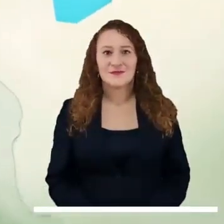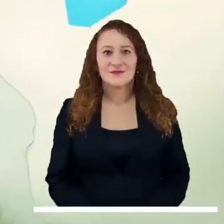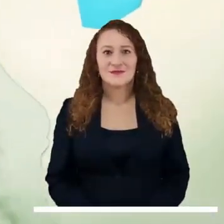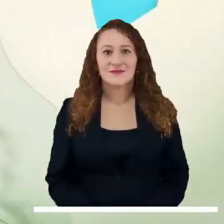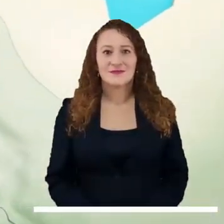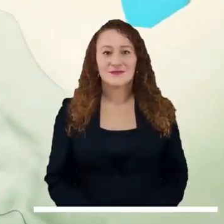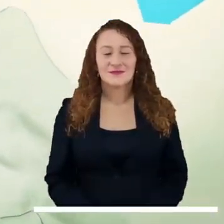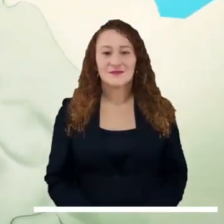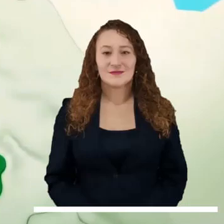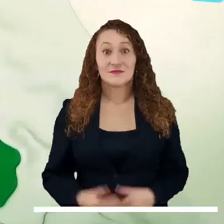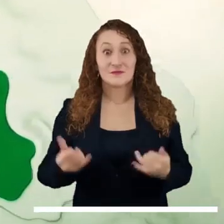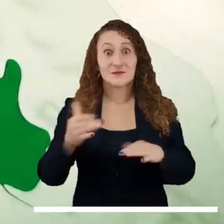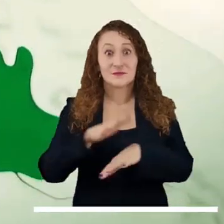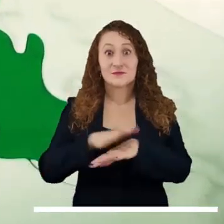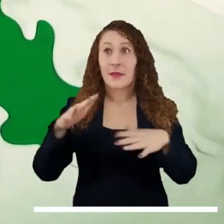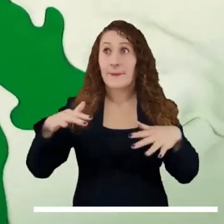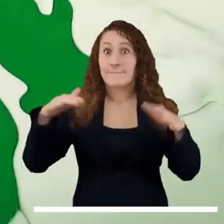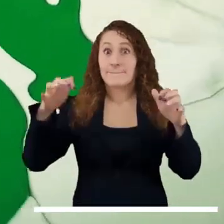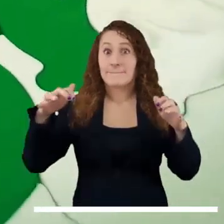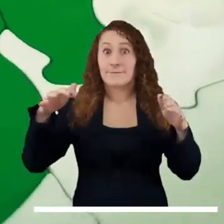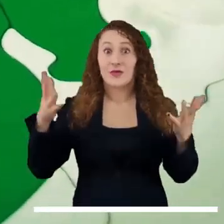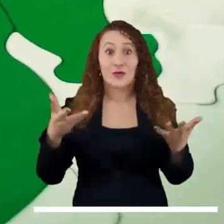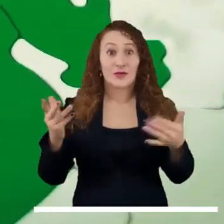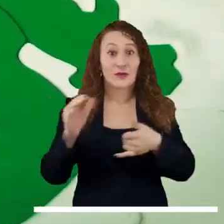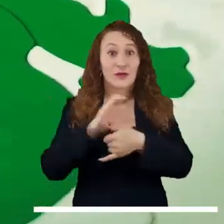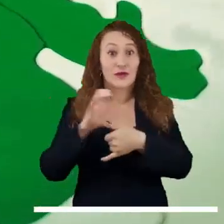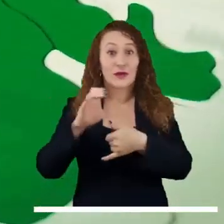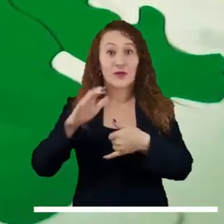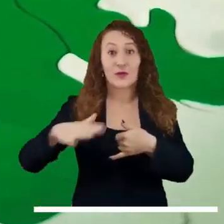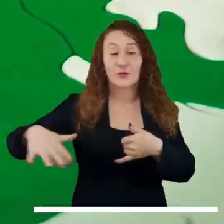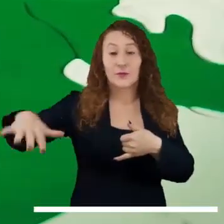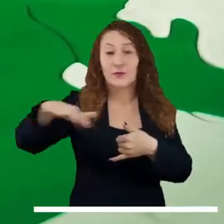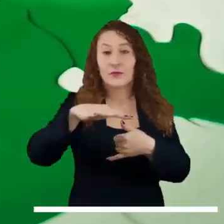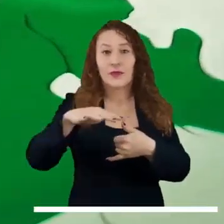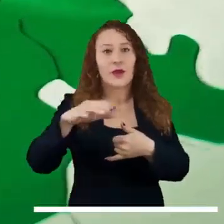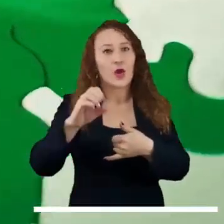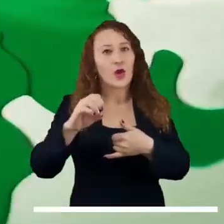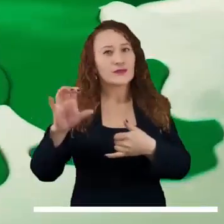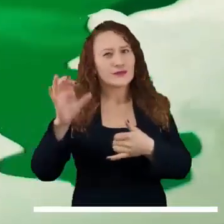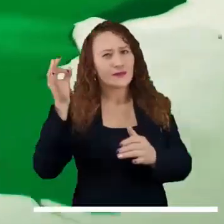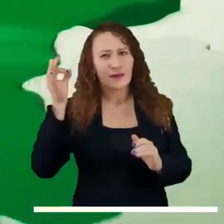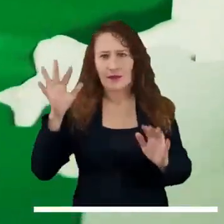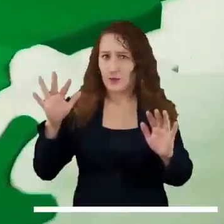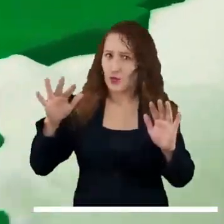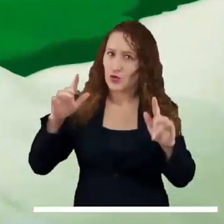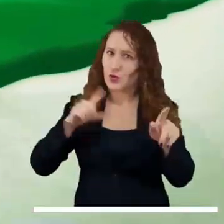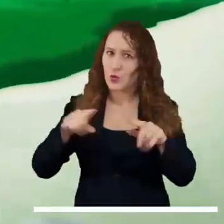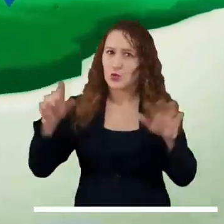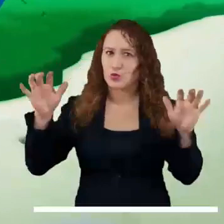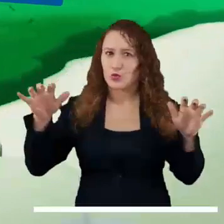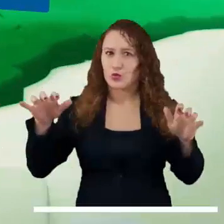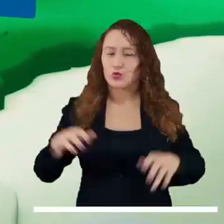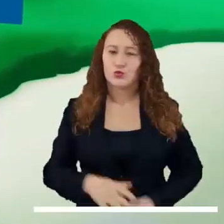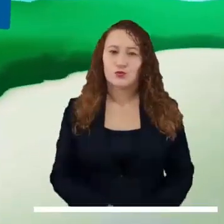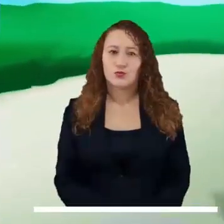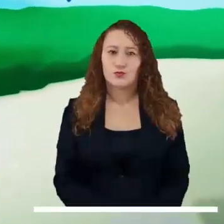tarde seca se pronostican a prescriptores del caribe aunque en sectores del occidente podrían presentarse algunas precipitaciones